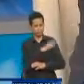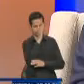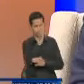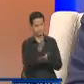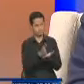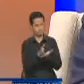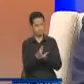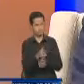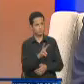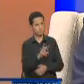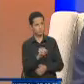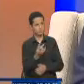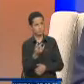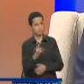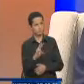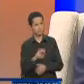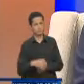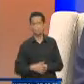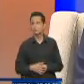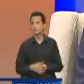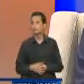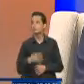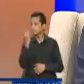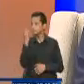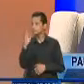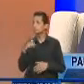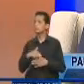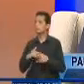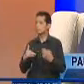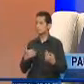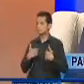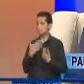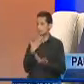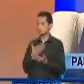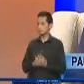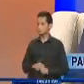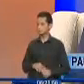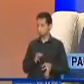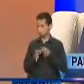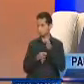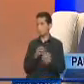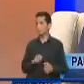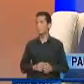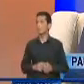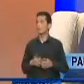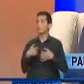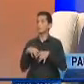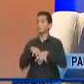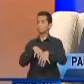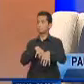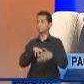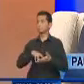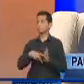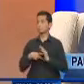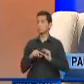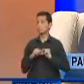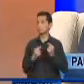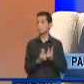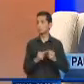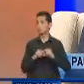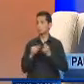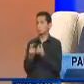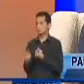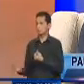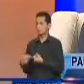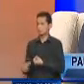Bueno, buenos días y gracias por la invitación. Hay que empezar diciendo que la movilización en general es un repertorio legítimo de organización y de